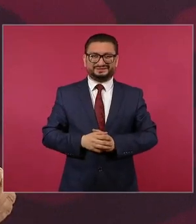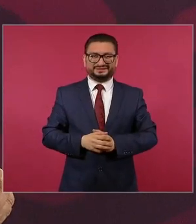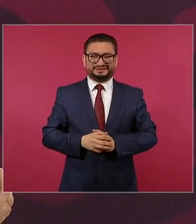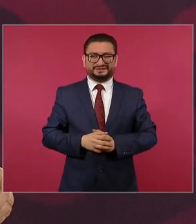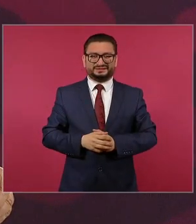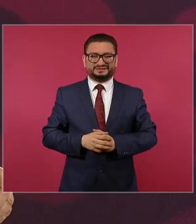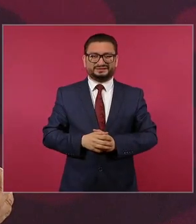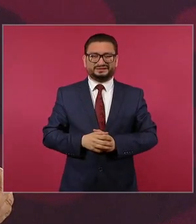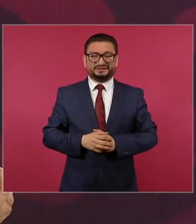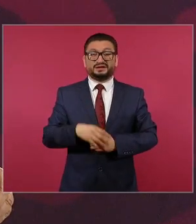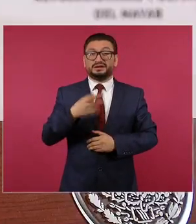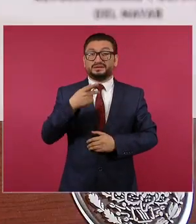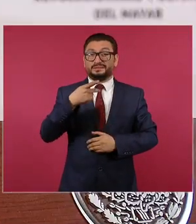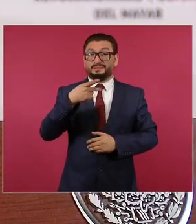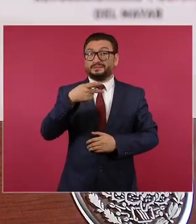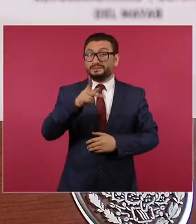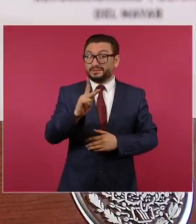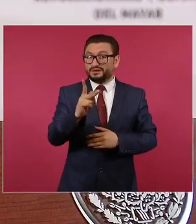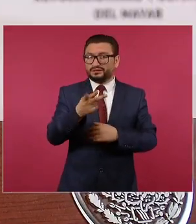Pero, ¿y el daño